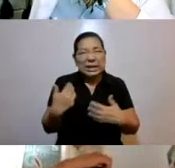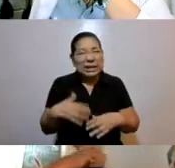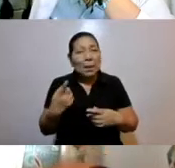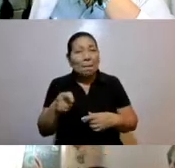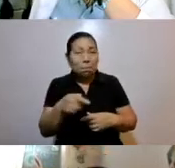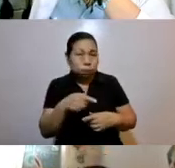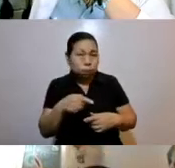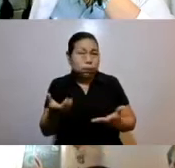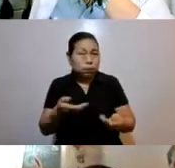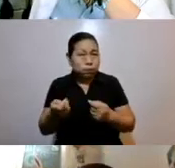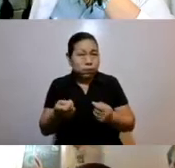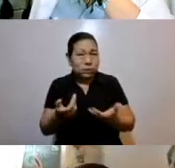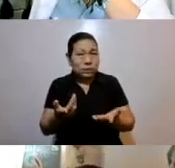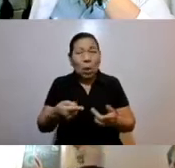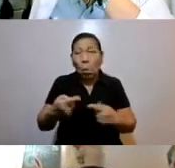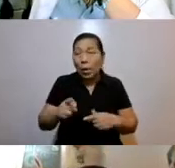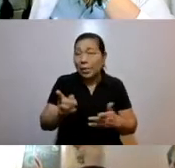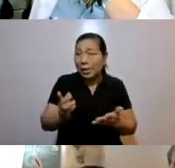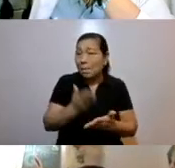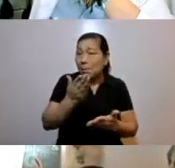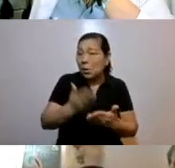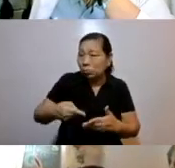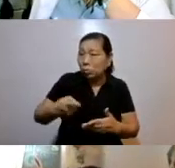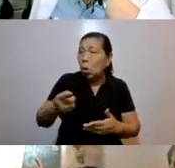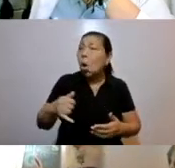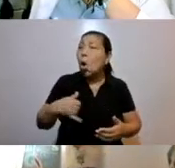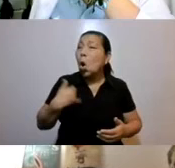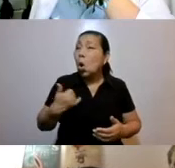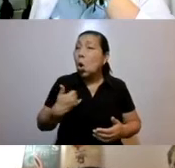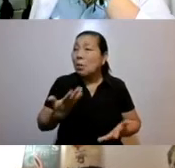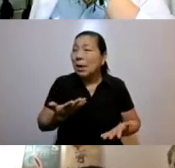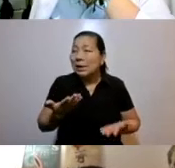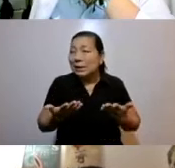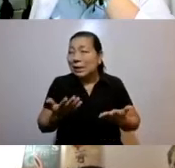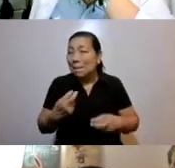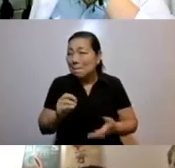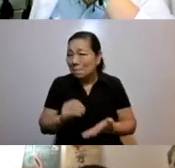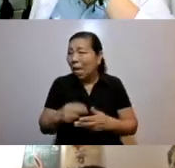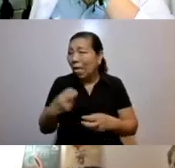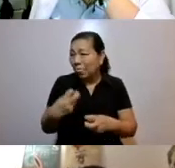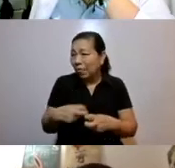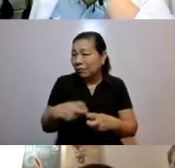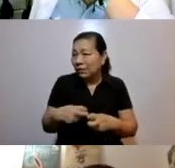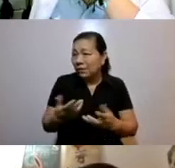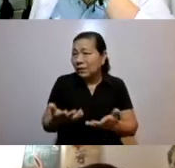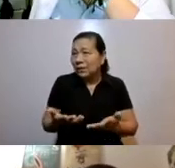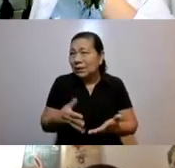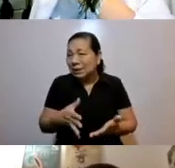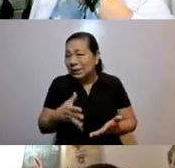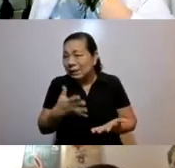los que manejamos la disfunción eréctil? ¿Por qué un joven nos es a veces un poco más difícil y nos es